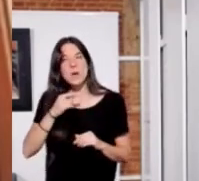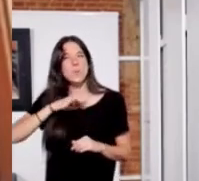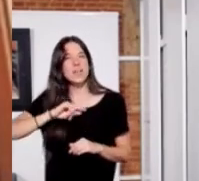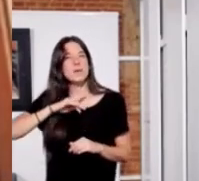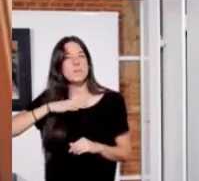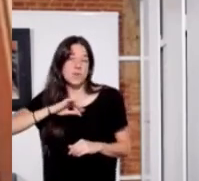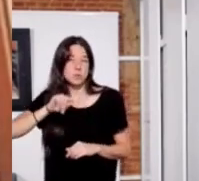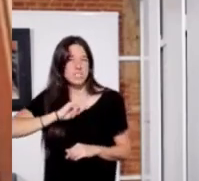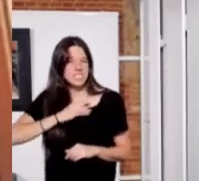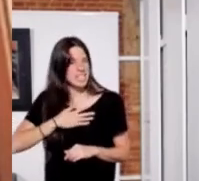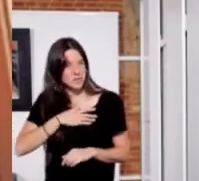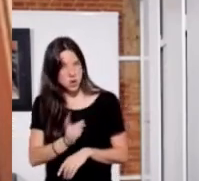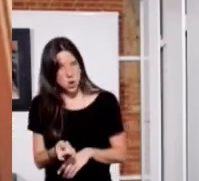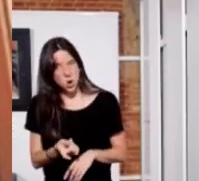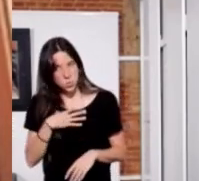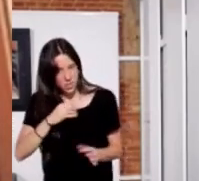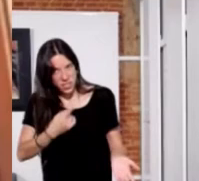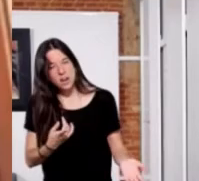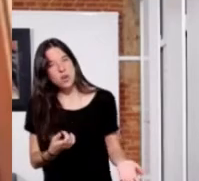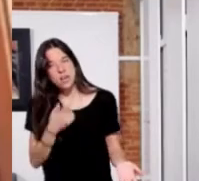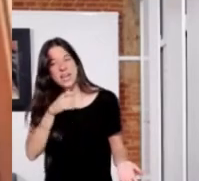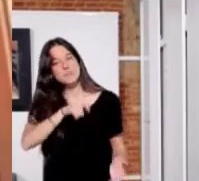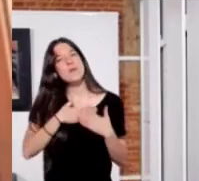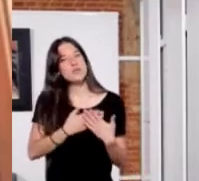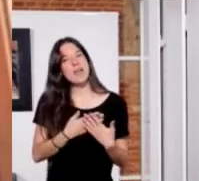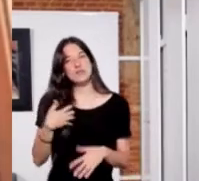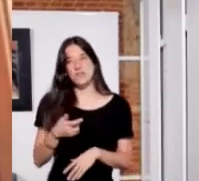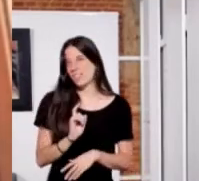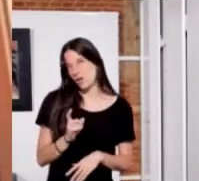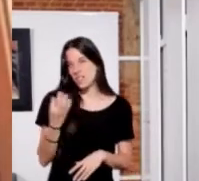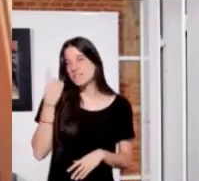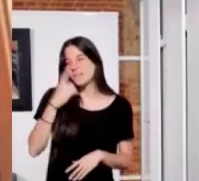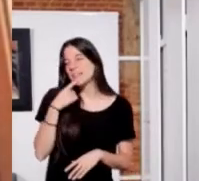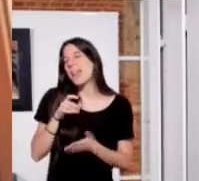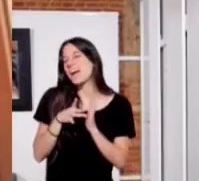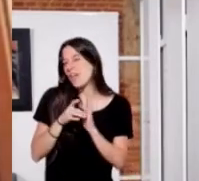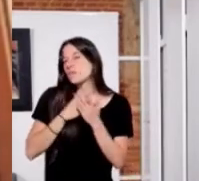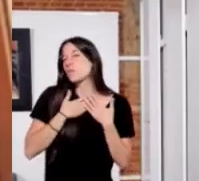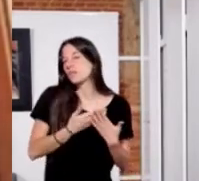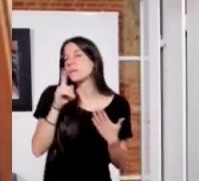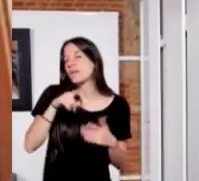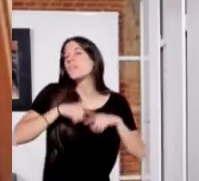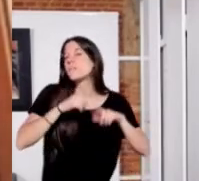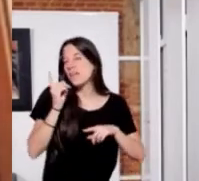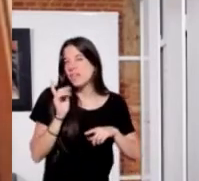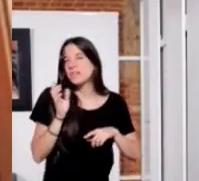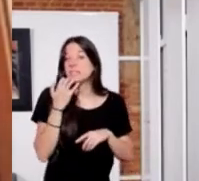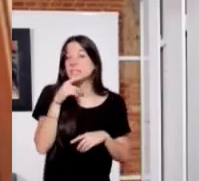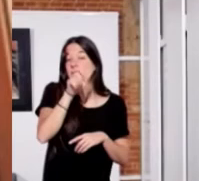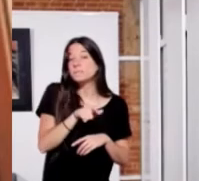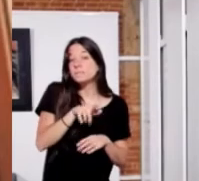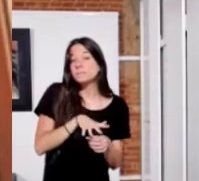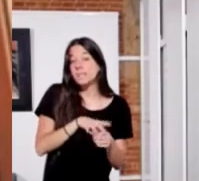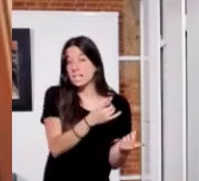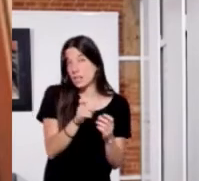voluntariado y que el voluntariado no se ofenda, sino que también sepa que la calidad de su voluntariado depende de si ha satisfecho